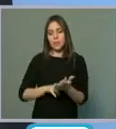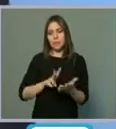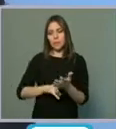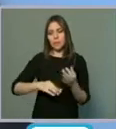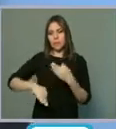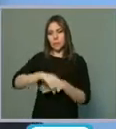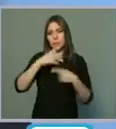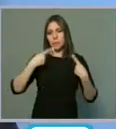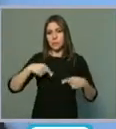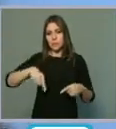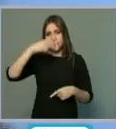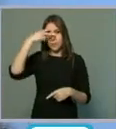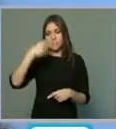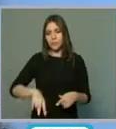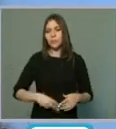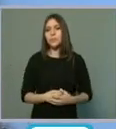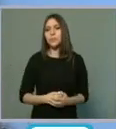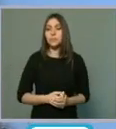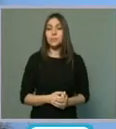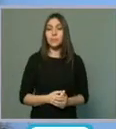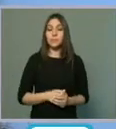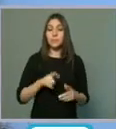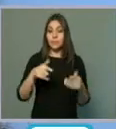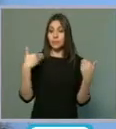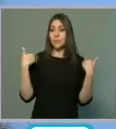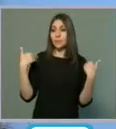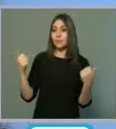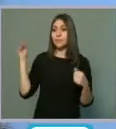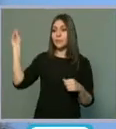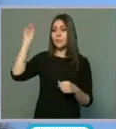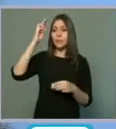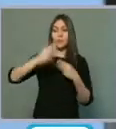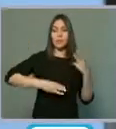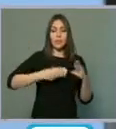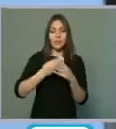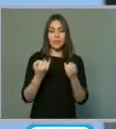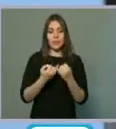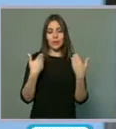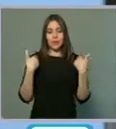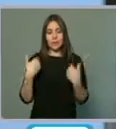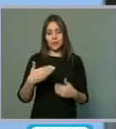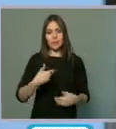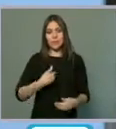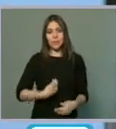México. Entender a todo el mundo es entendernos también a nosotros, verlo desde otro punto de vista.